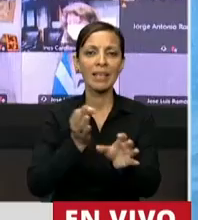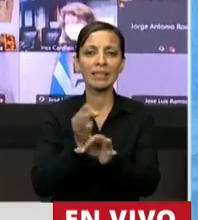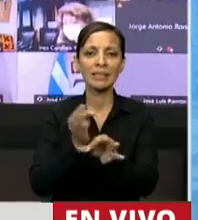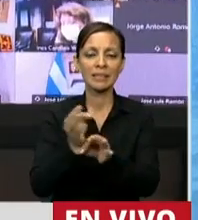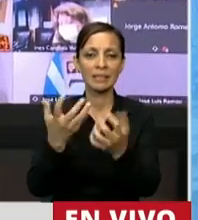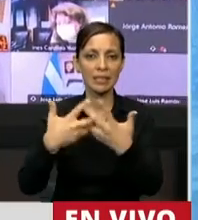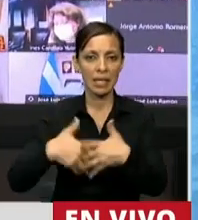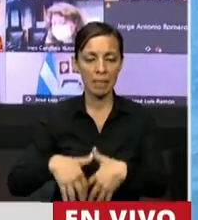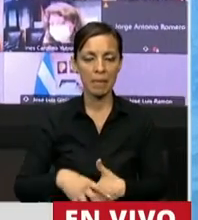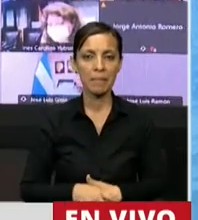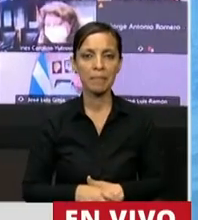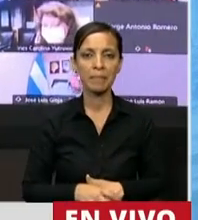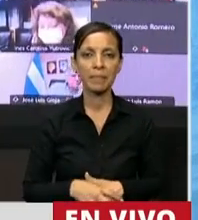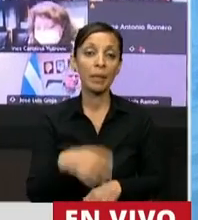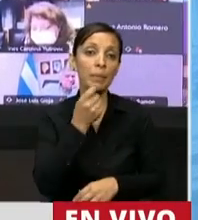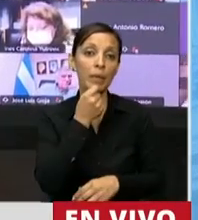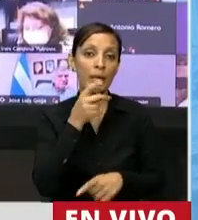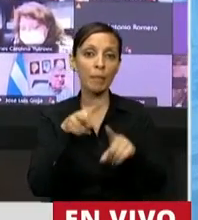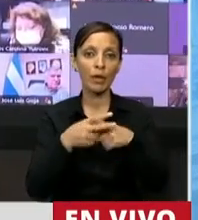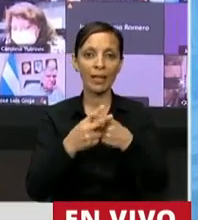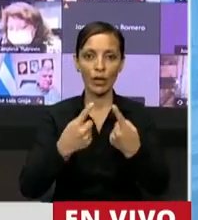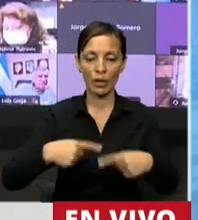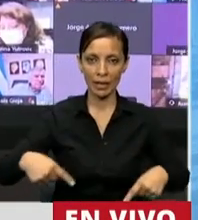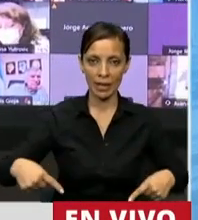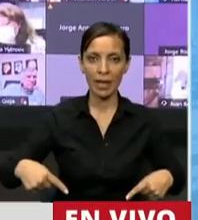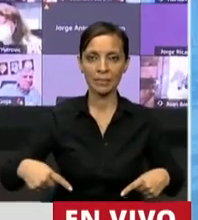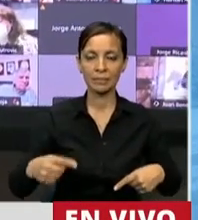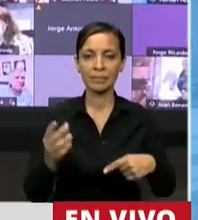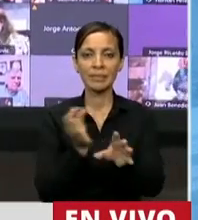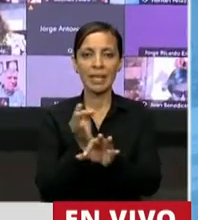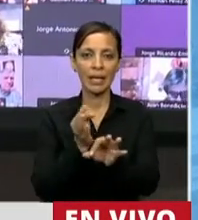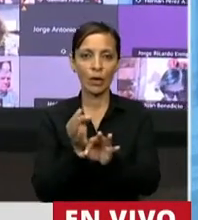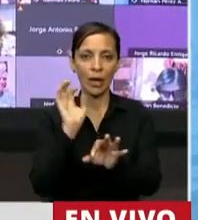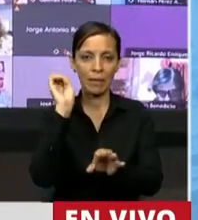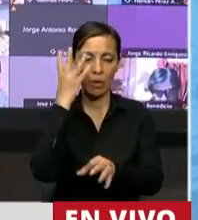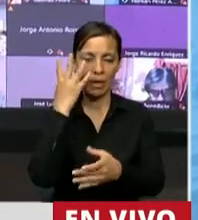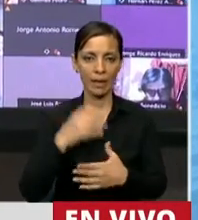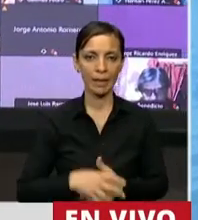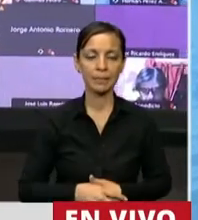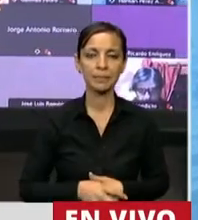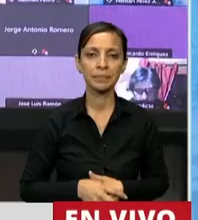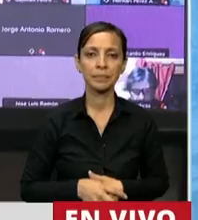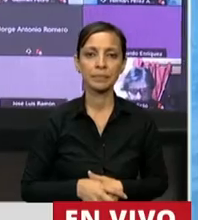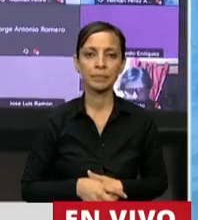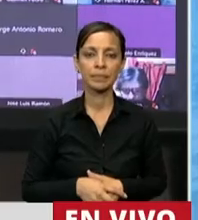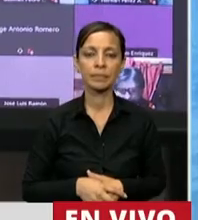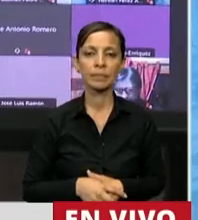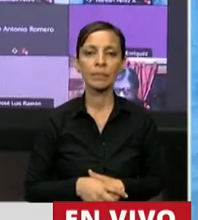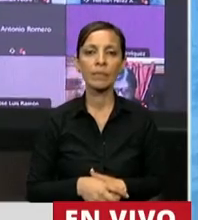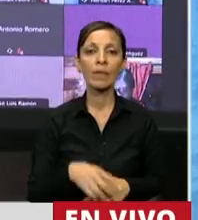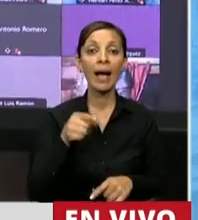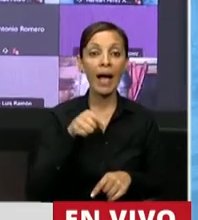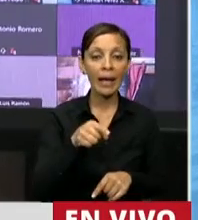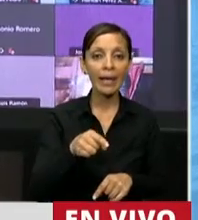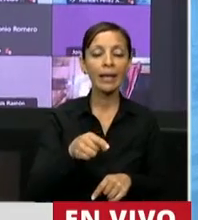educativo, como la tecnología escolar moderna por excelencia. Y ahí es